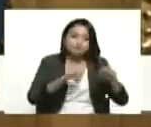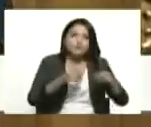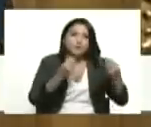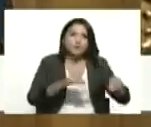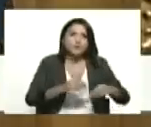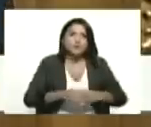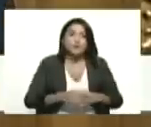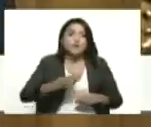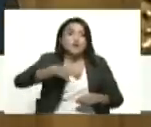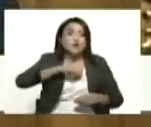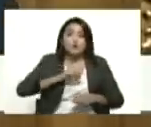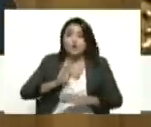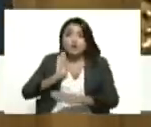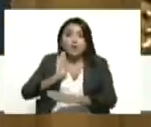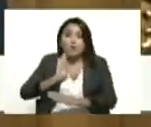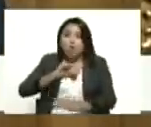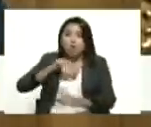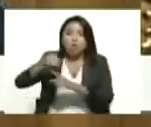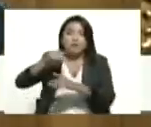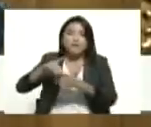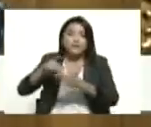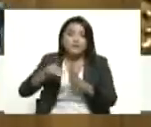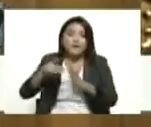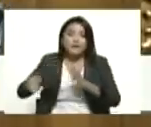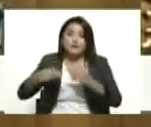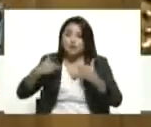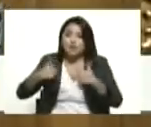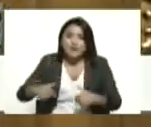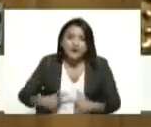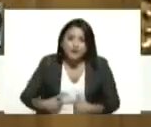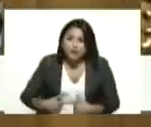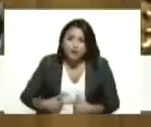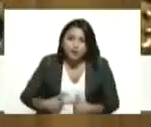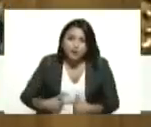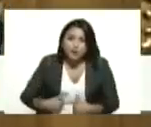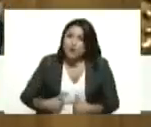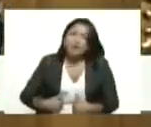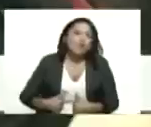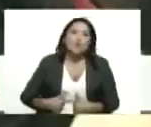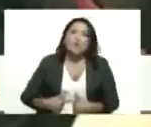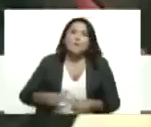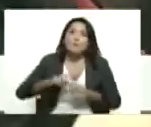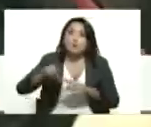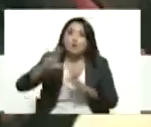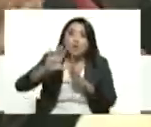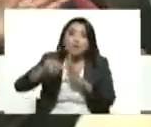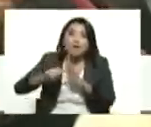vamos a violar los derechos humanos a nadie, pero lo que te robaste es del Estado y es de nuestro pueblo.